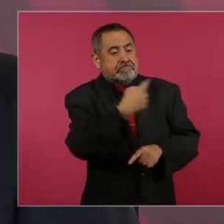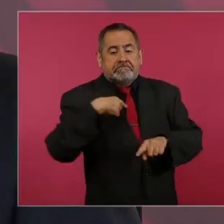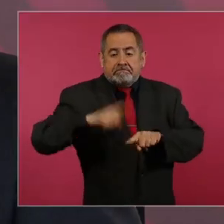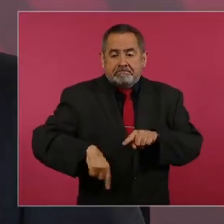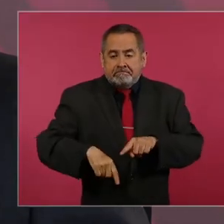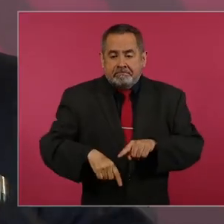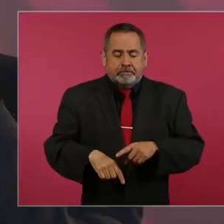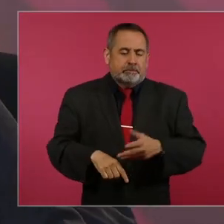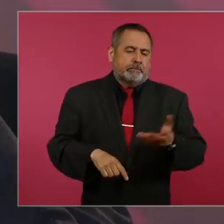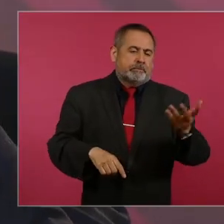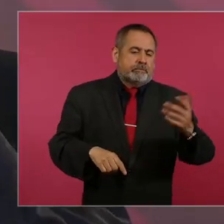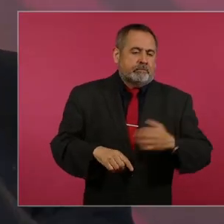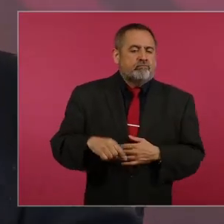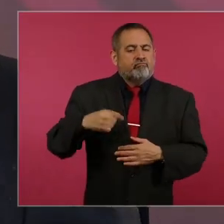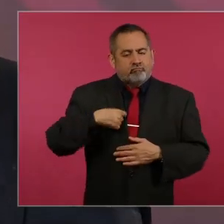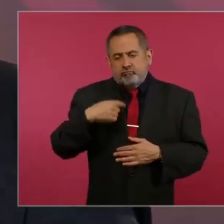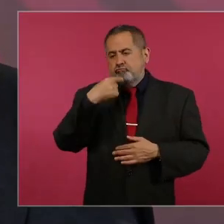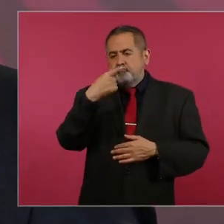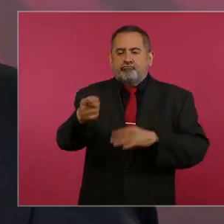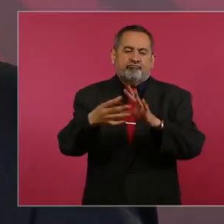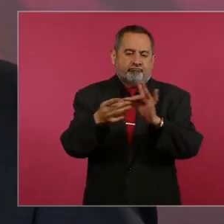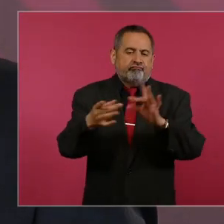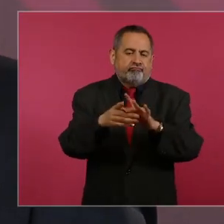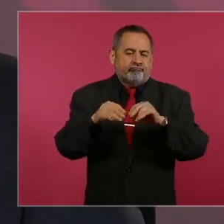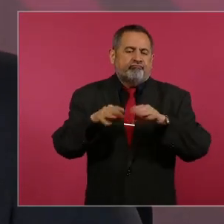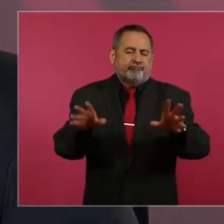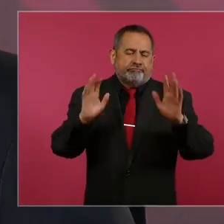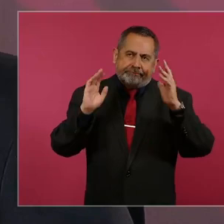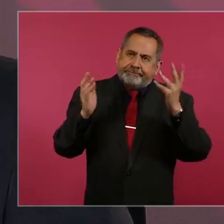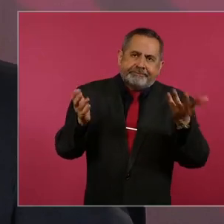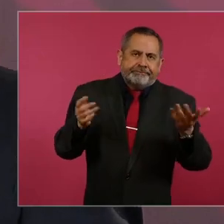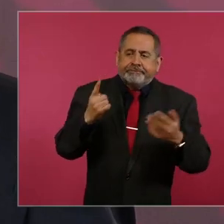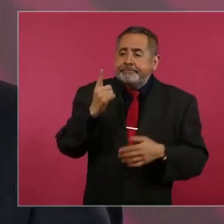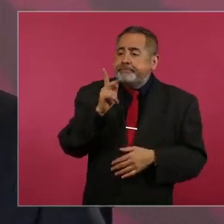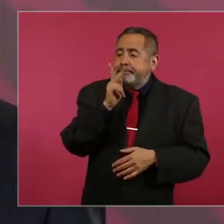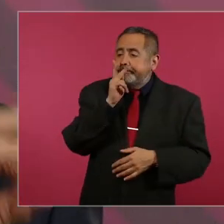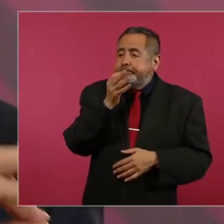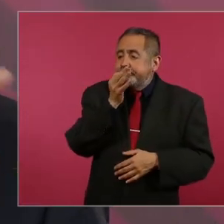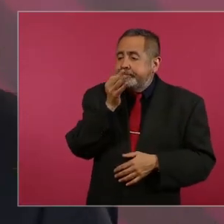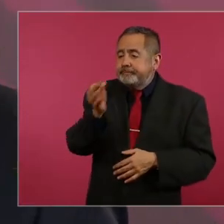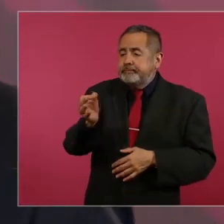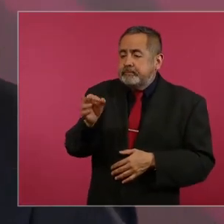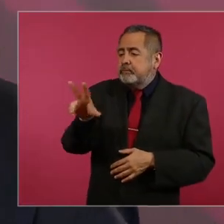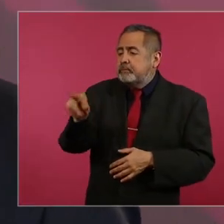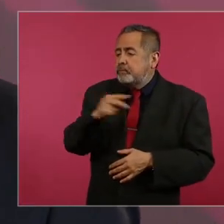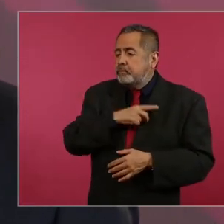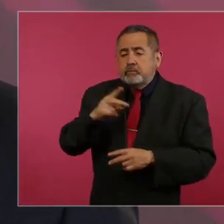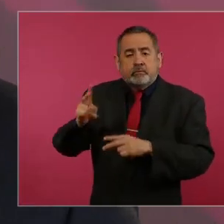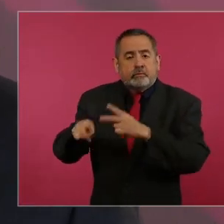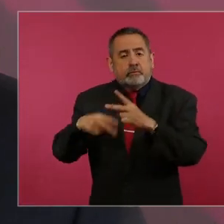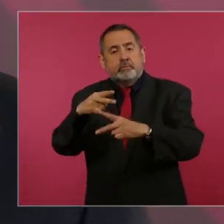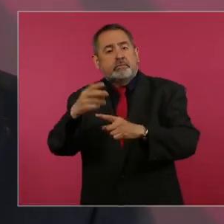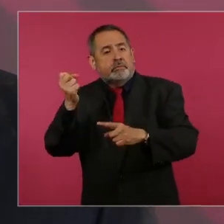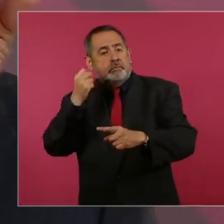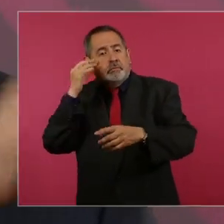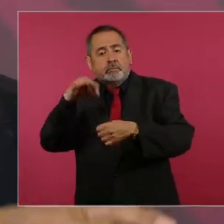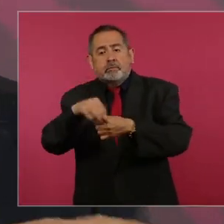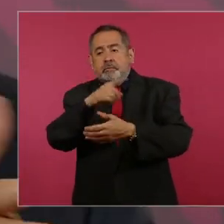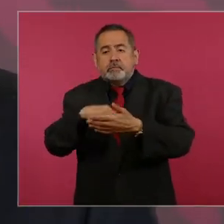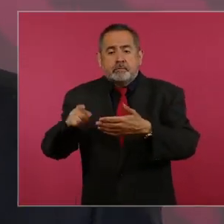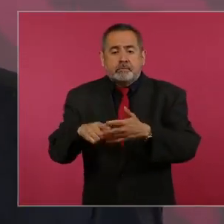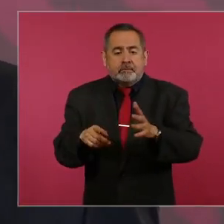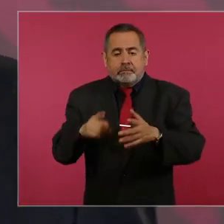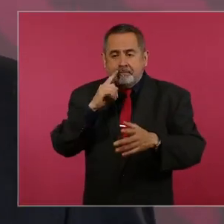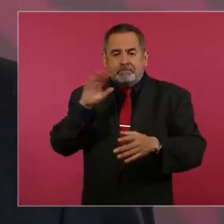hicimos referencia a que no fueran a las campañas pues